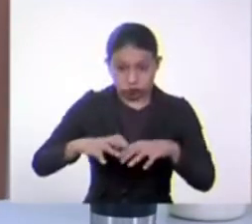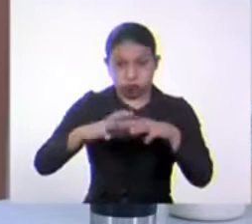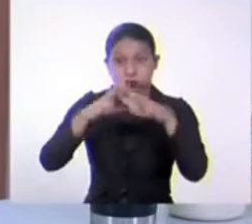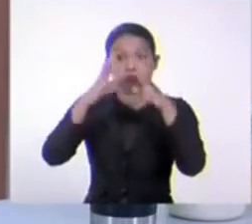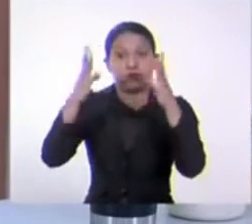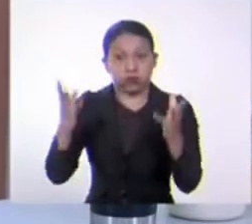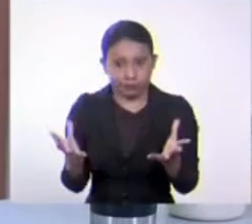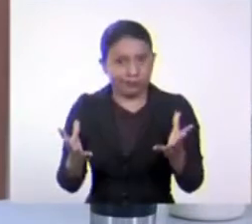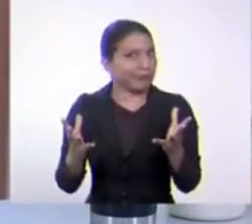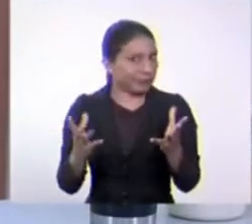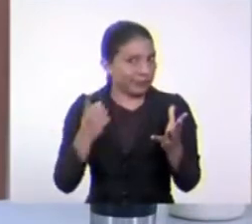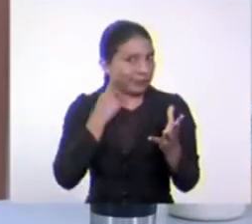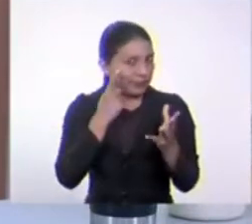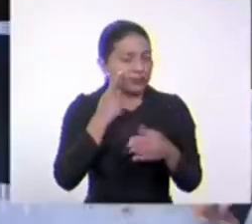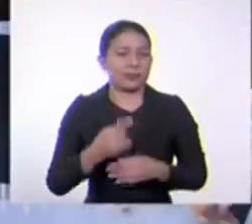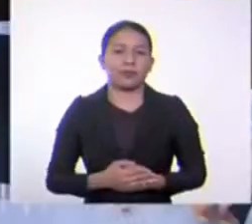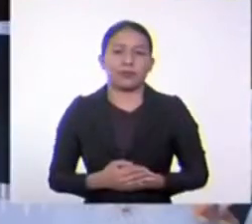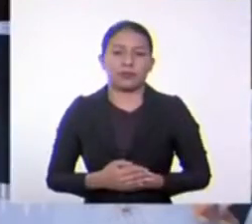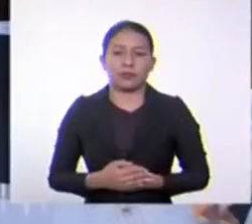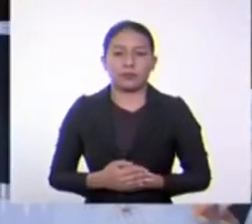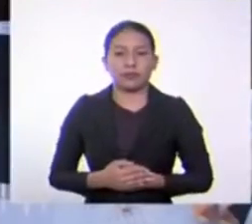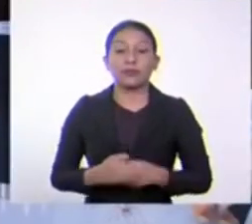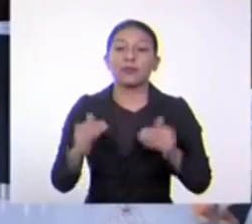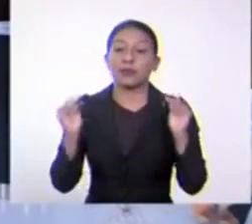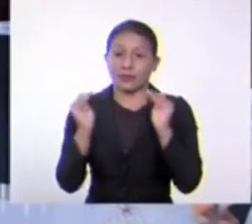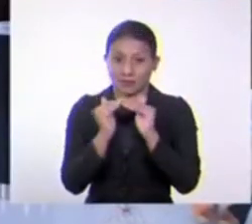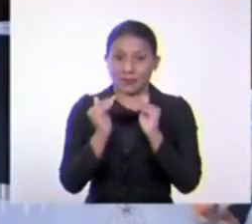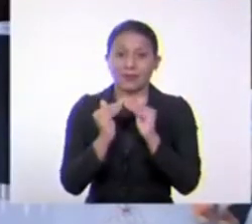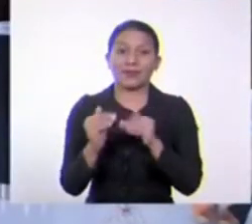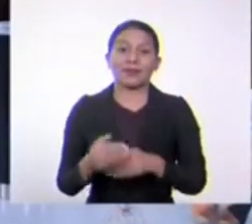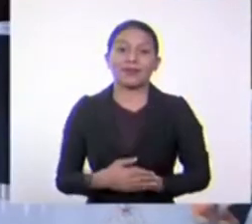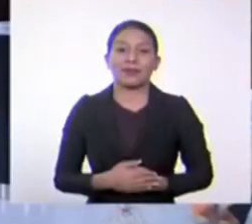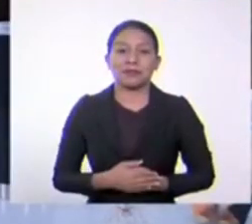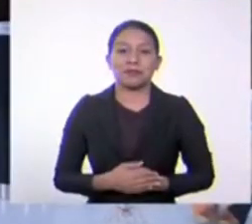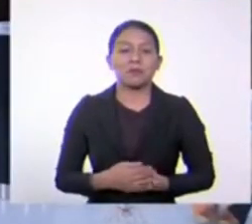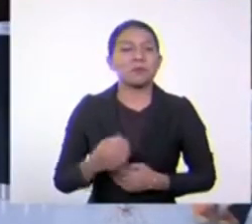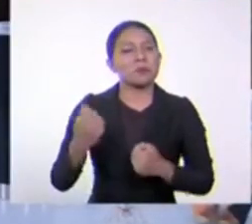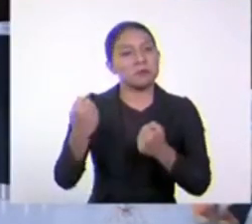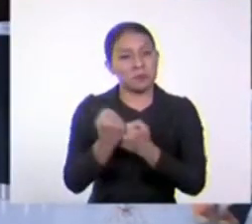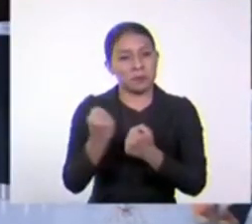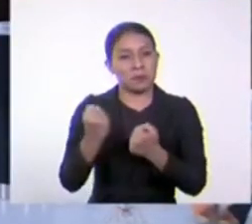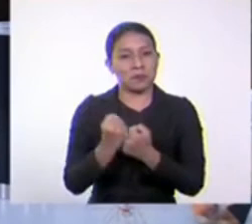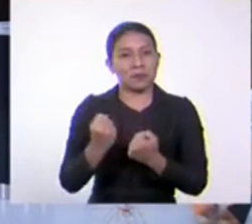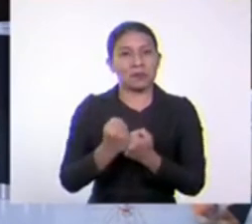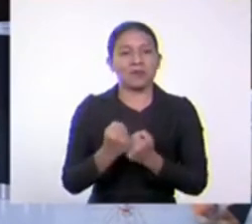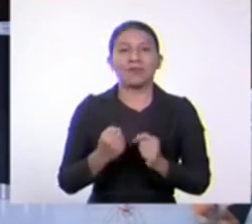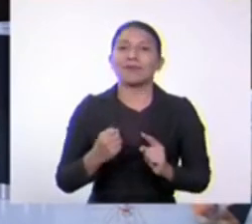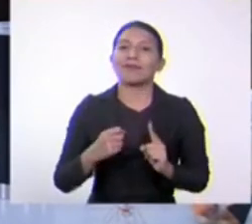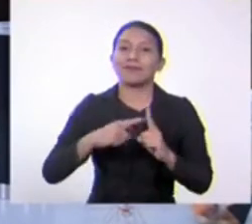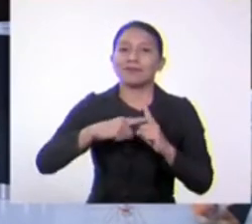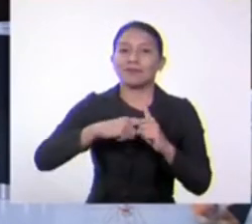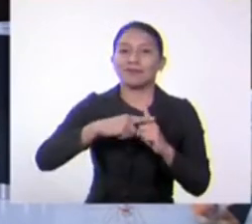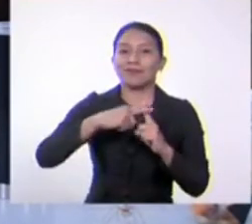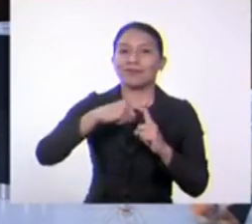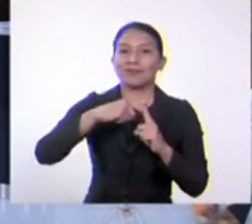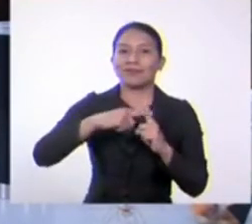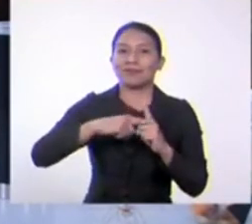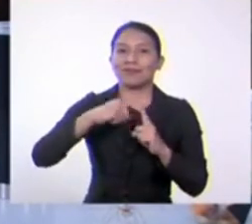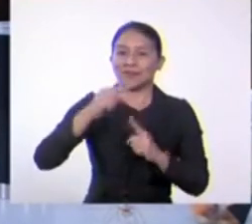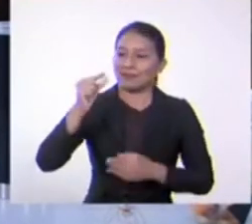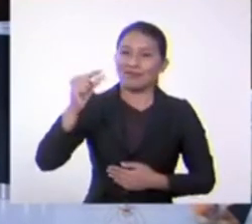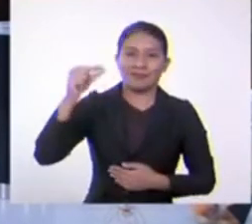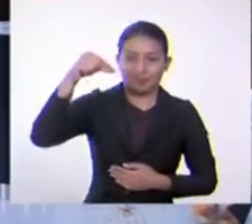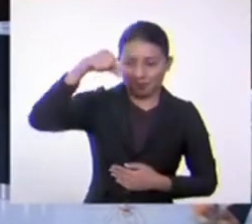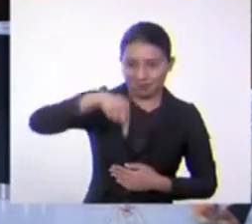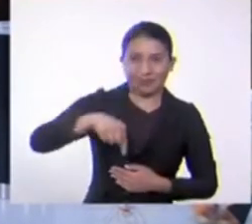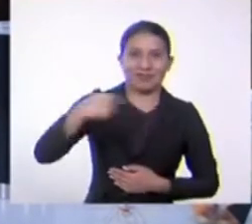con facilidad. También para ello podemos utilizar un termómetro. Ahora bien,